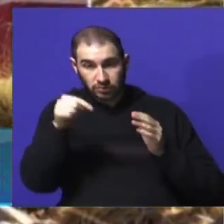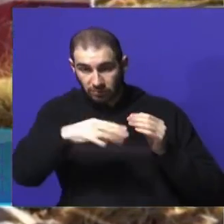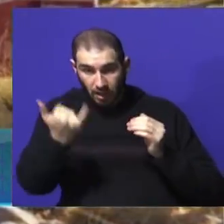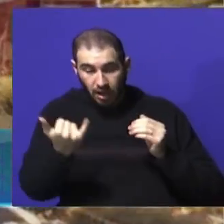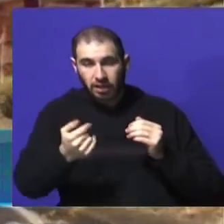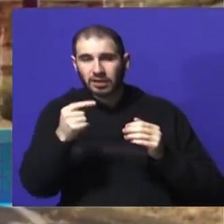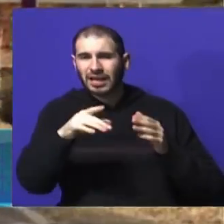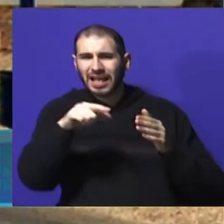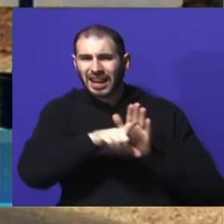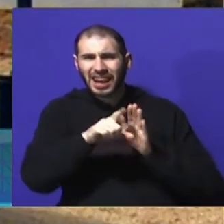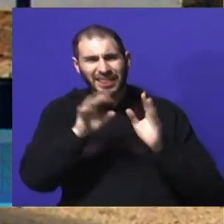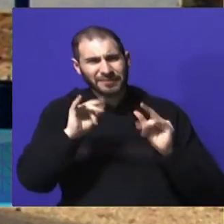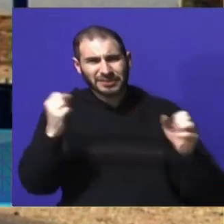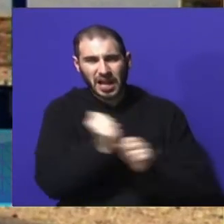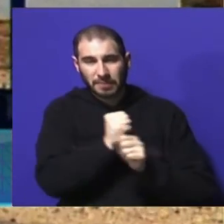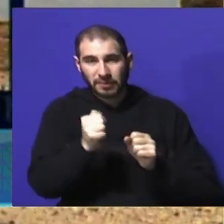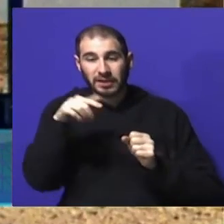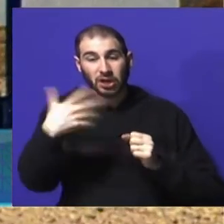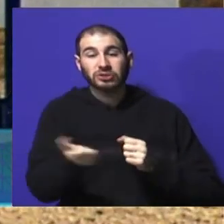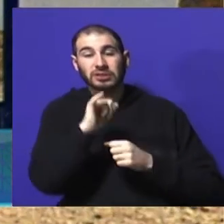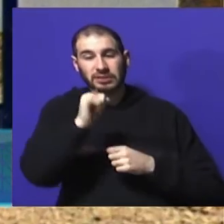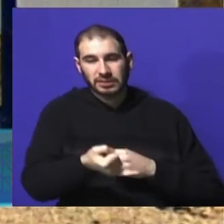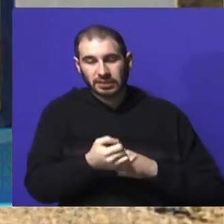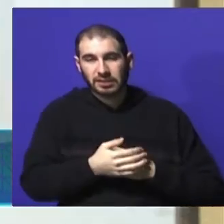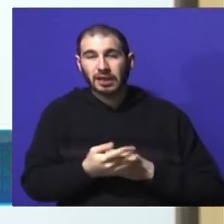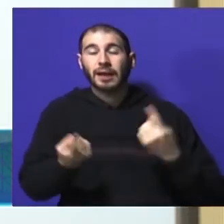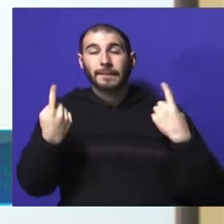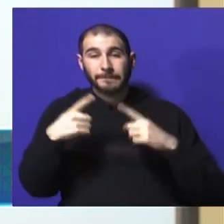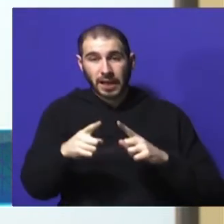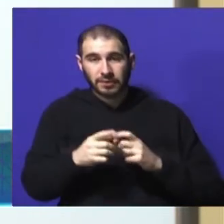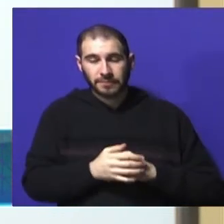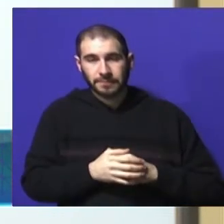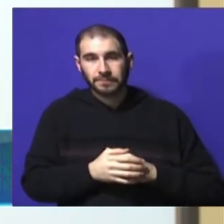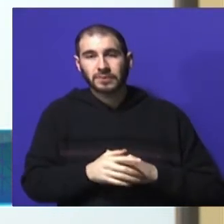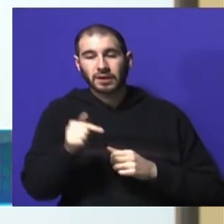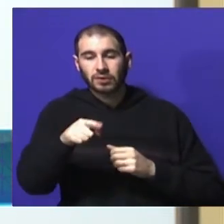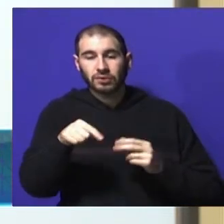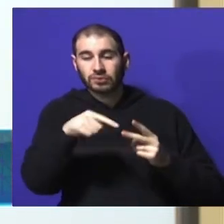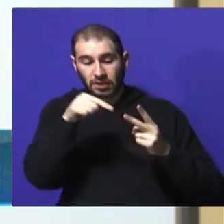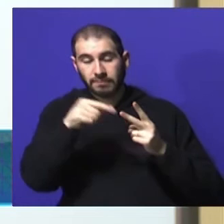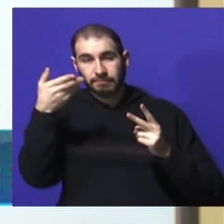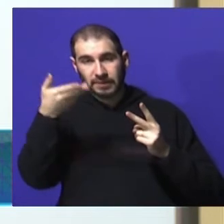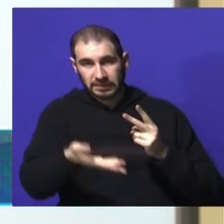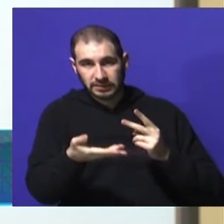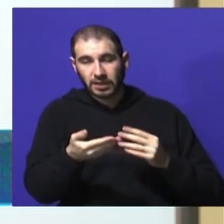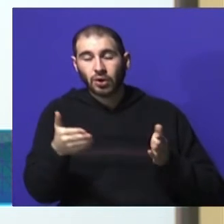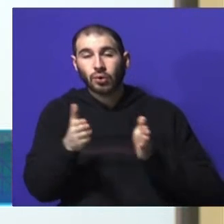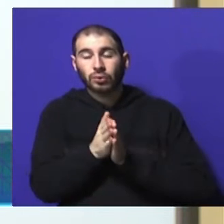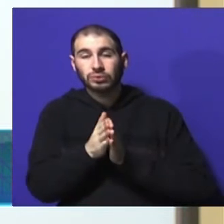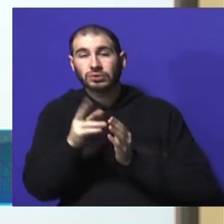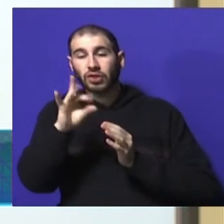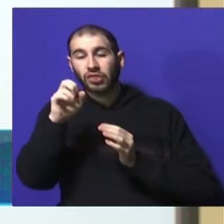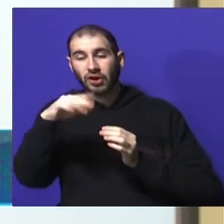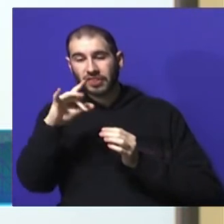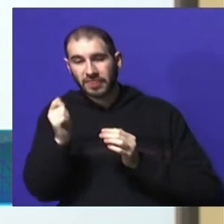muchísimo que se sancionara y que finalmente se logró. Sin embargo, ahora vamos a presentar, junto con Victoria Donda